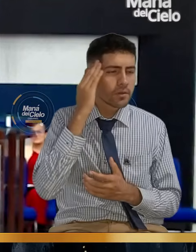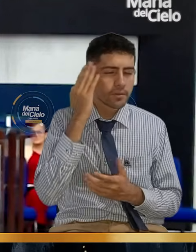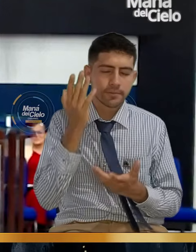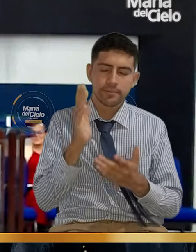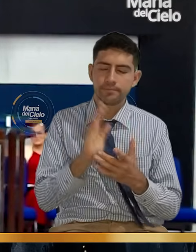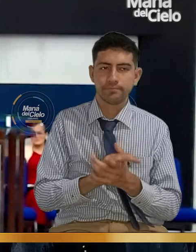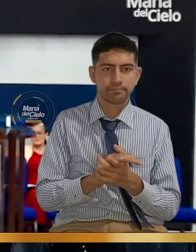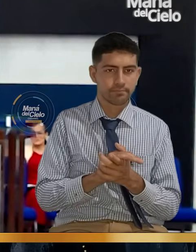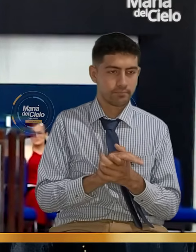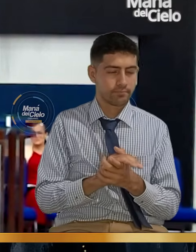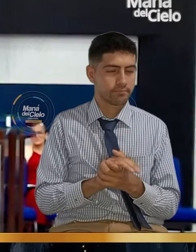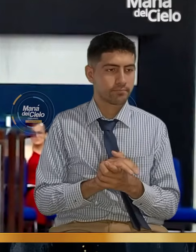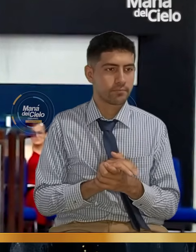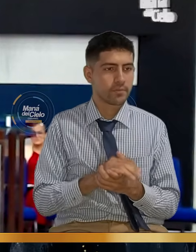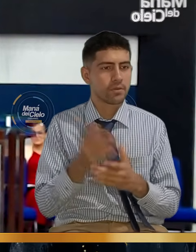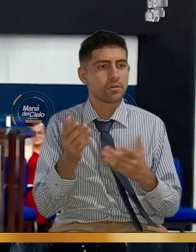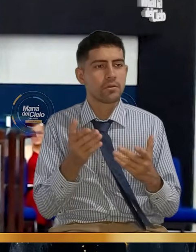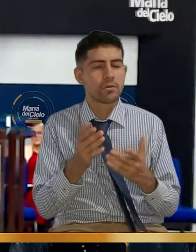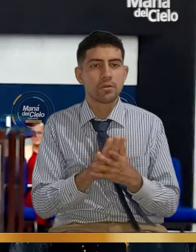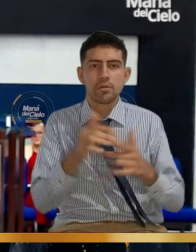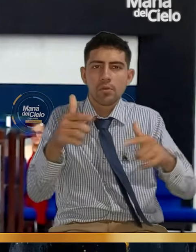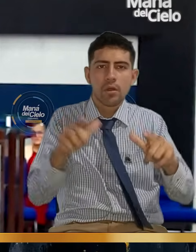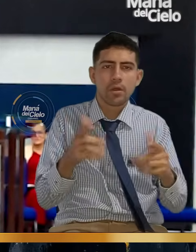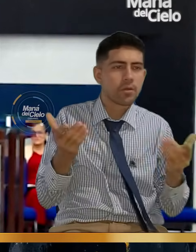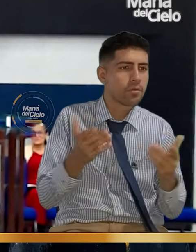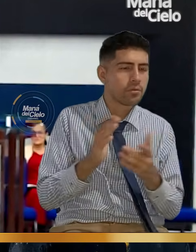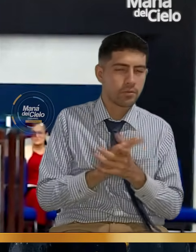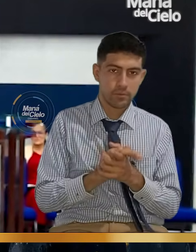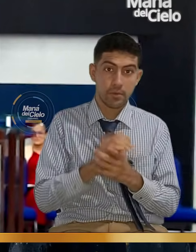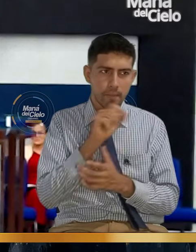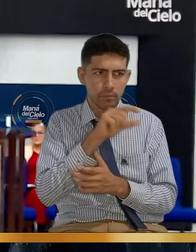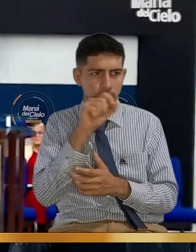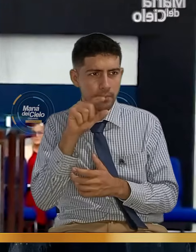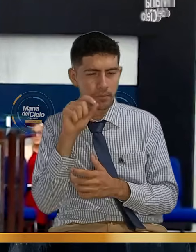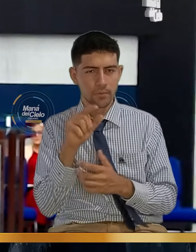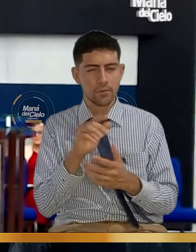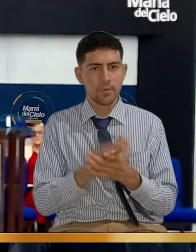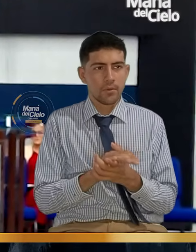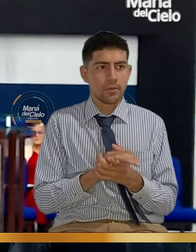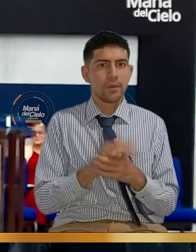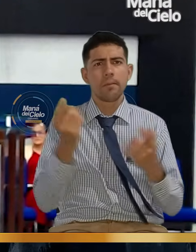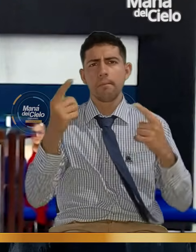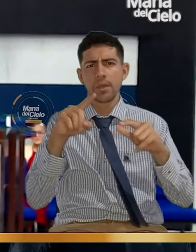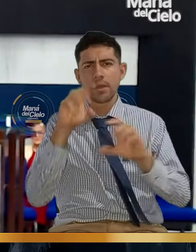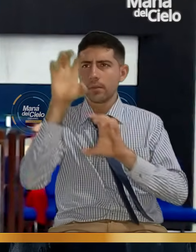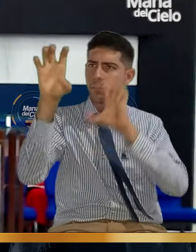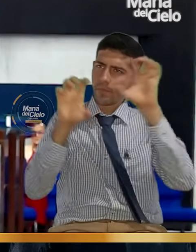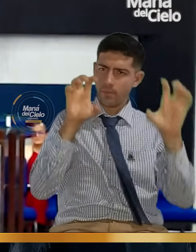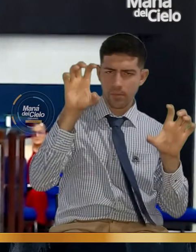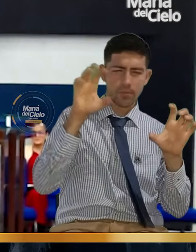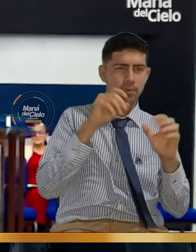Ottawa. La capital de Bolivia, con esa es que corcho a muchos. Porque una dice La Paz y la capital de